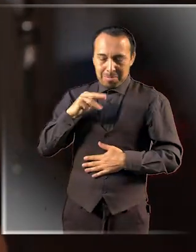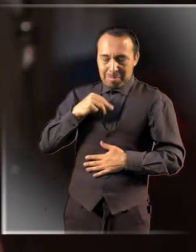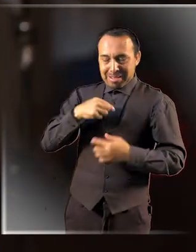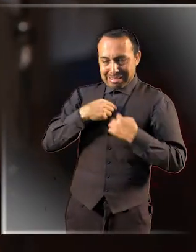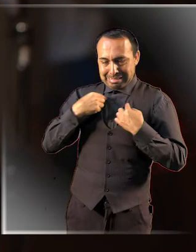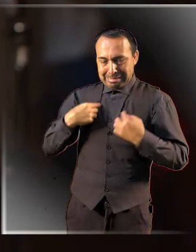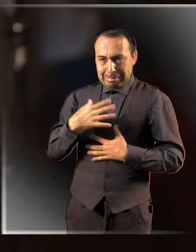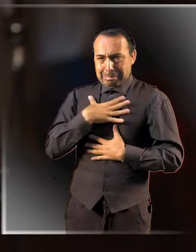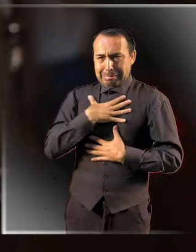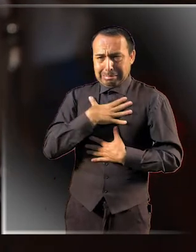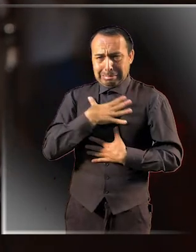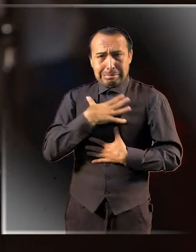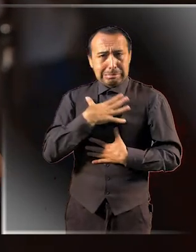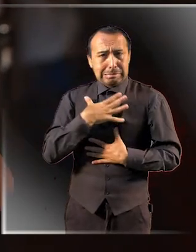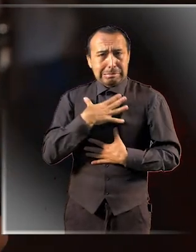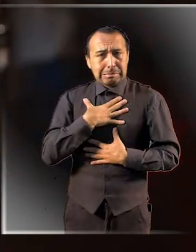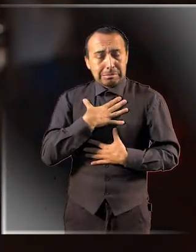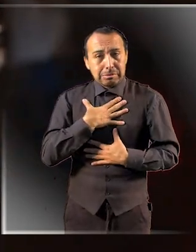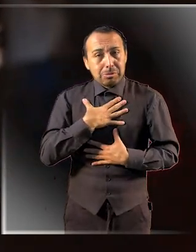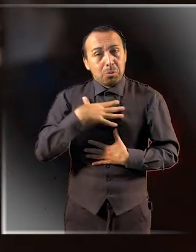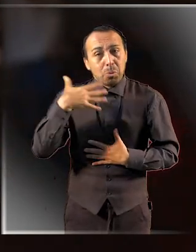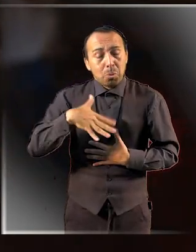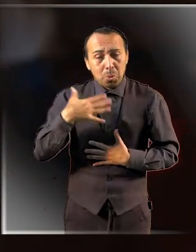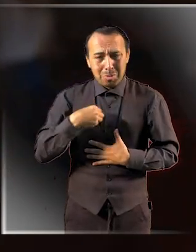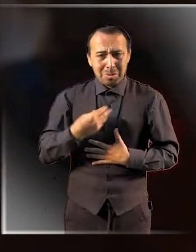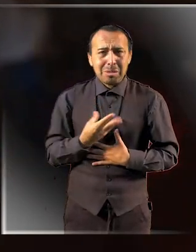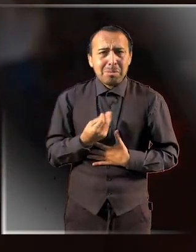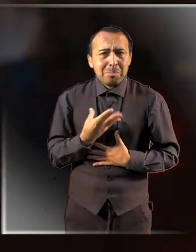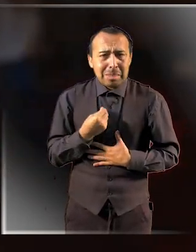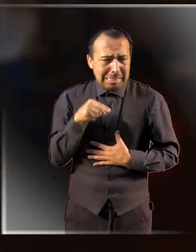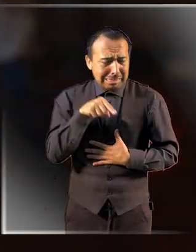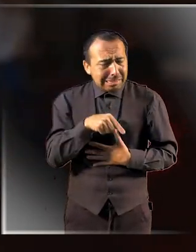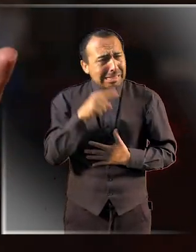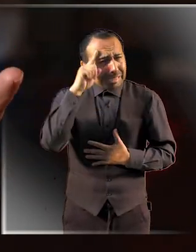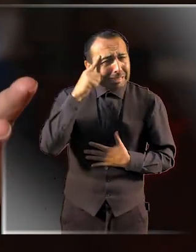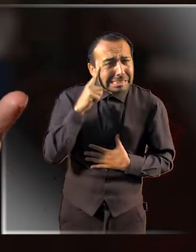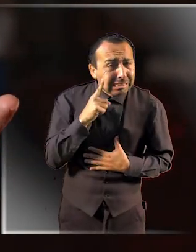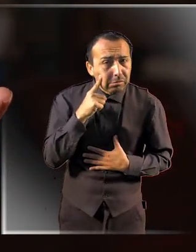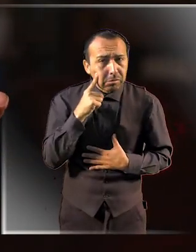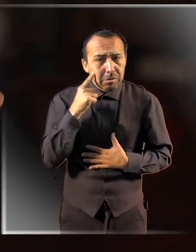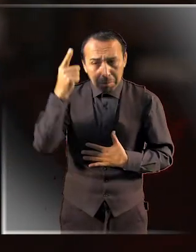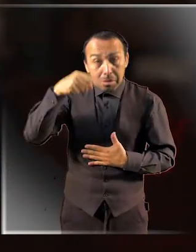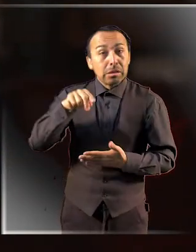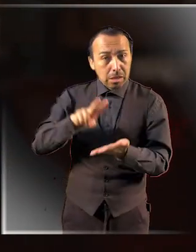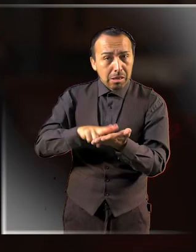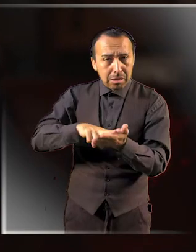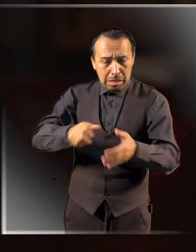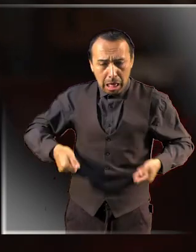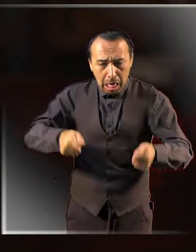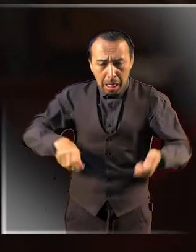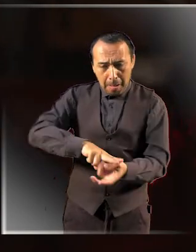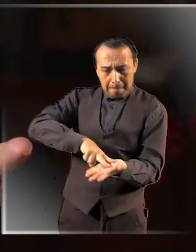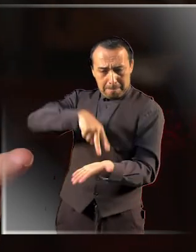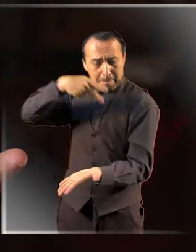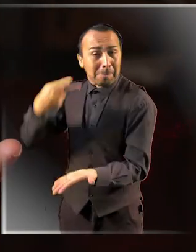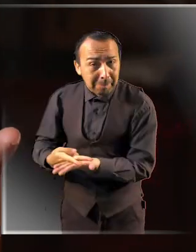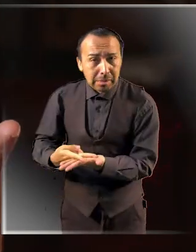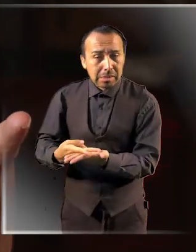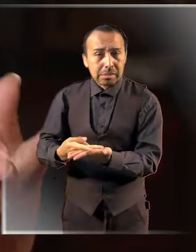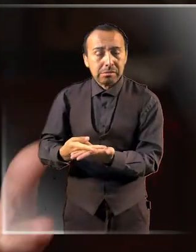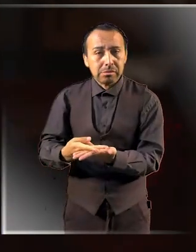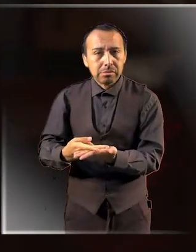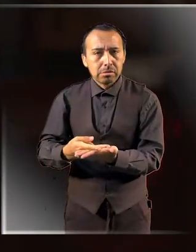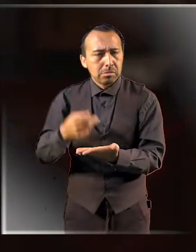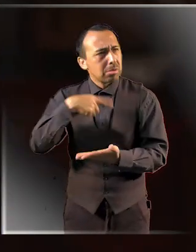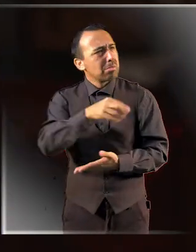mi corazón lo tenía aquí en la lengua. De verdad que lo tenía en la lengua. Del miedo que le haya pasado algo. Pero se cayó de la silla de ruedas, cayó